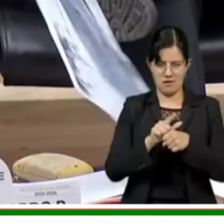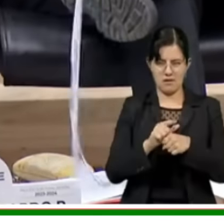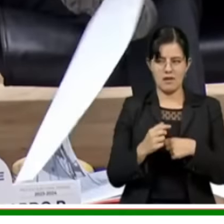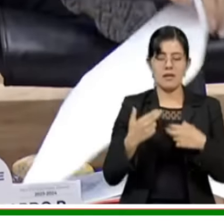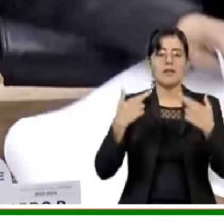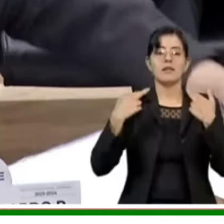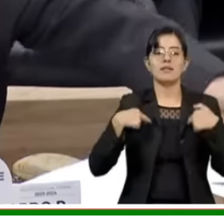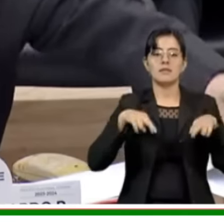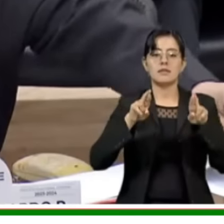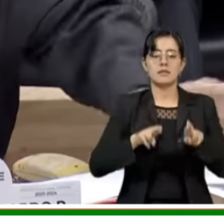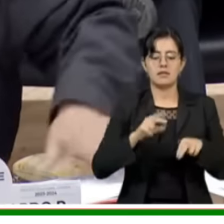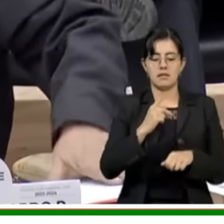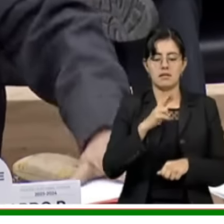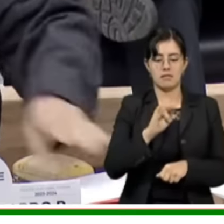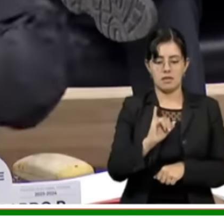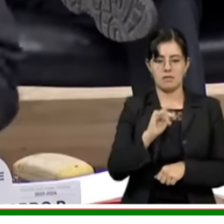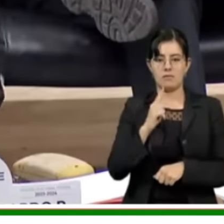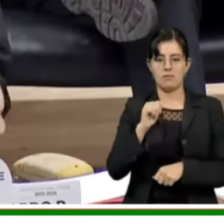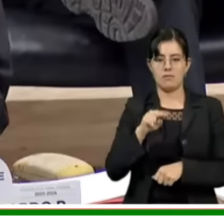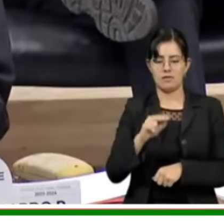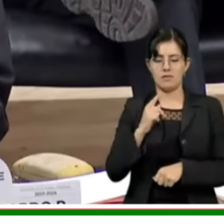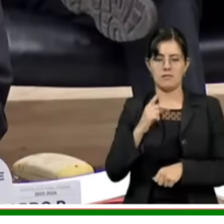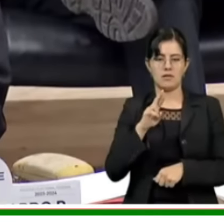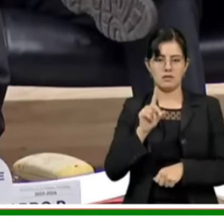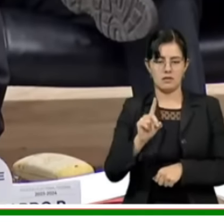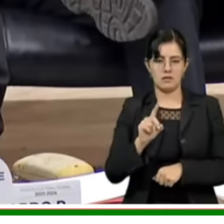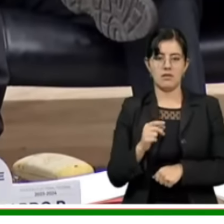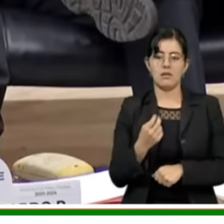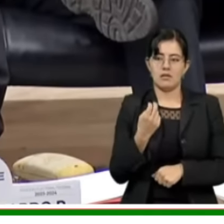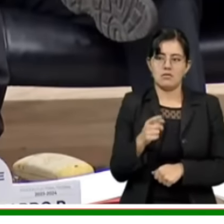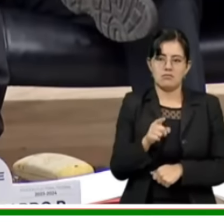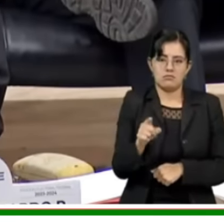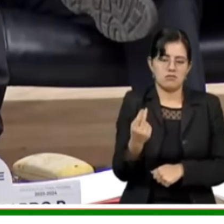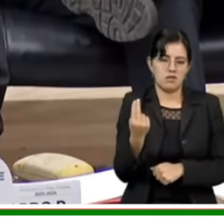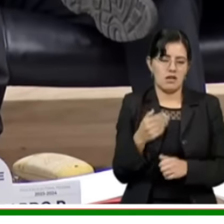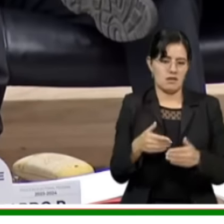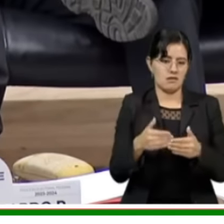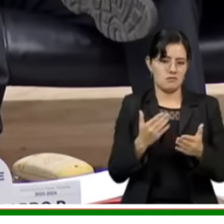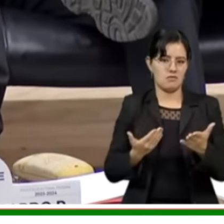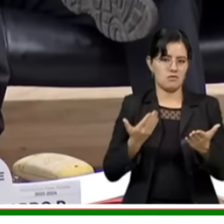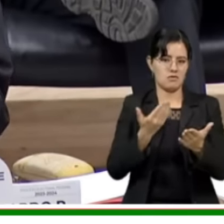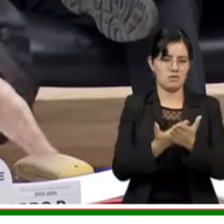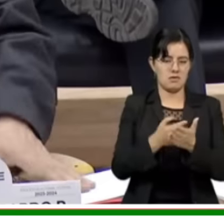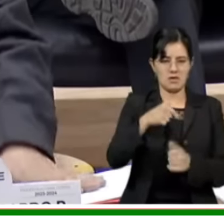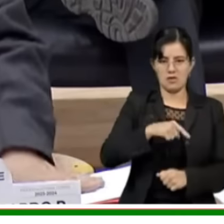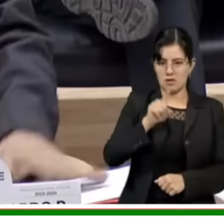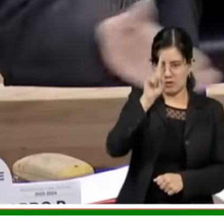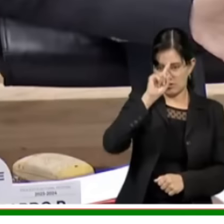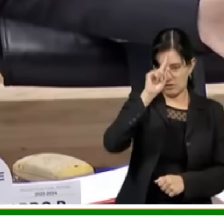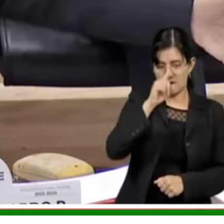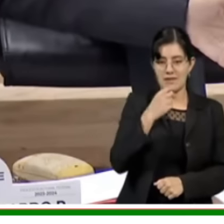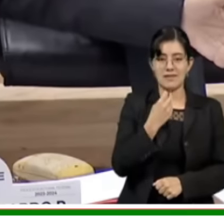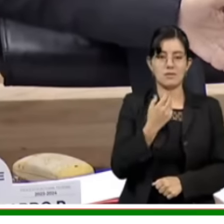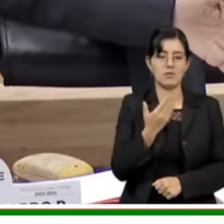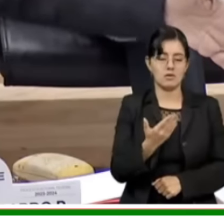representantes del PR pan y del PRD serían quienes debieron haber hecho este planteamiento aquí ante el pleno del Consejo esta petición que